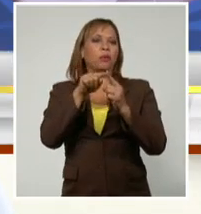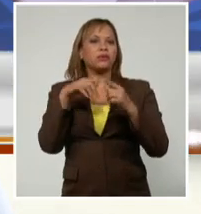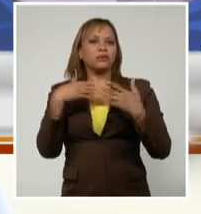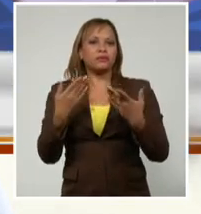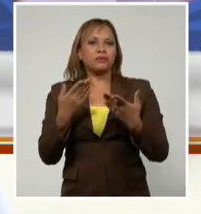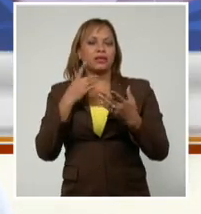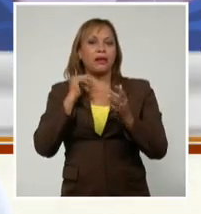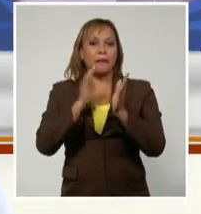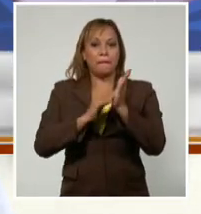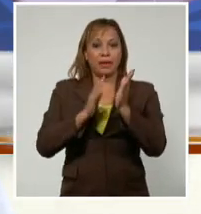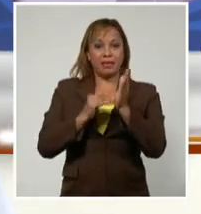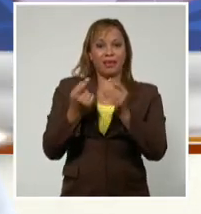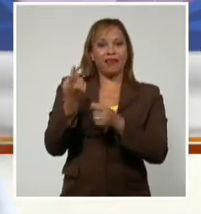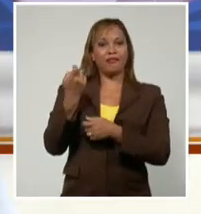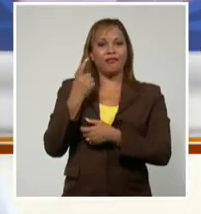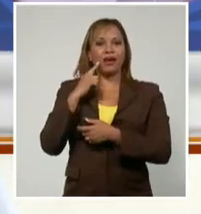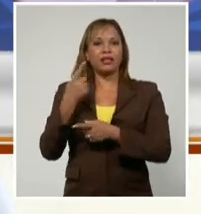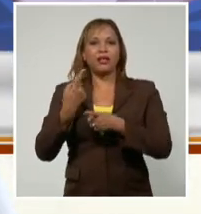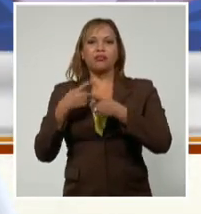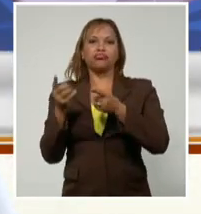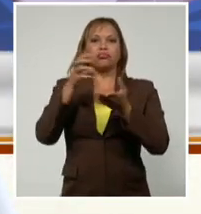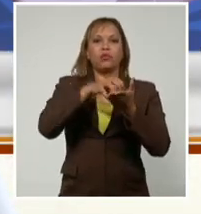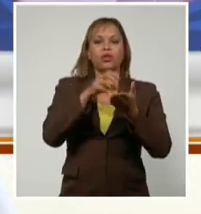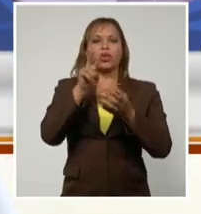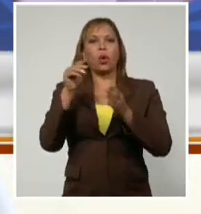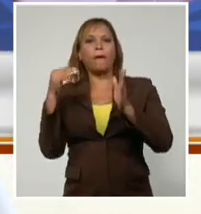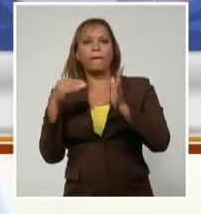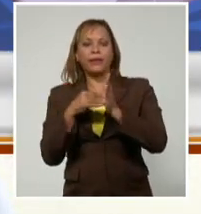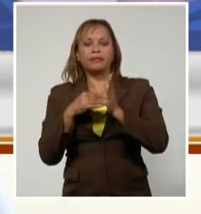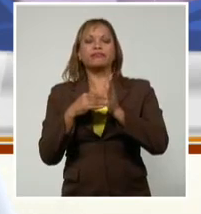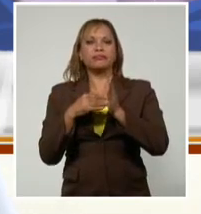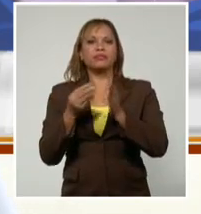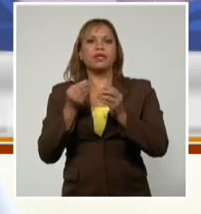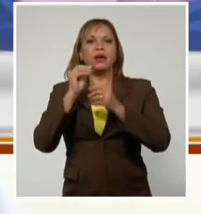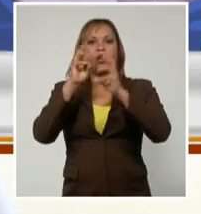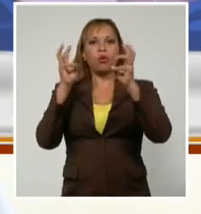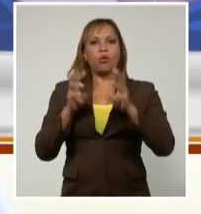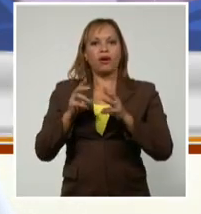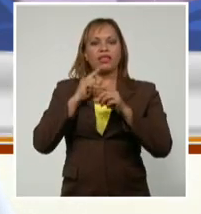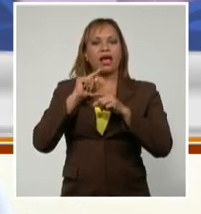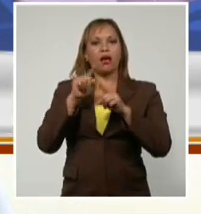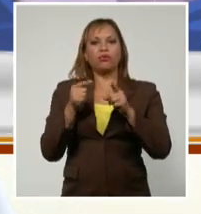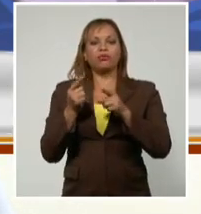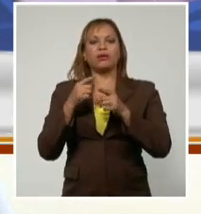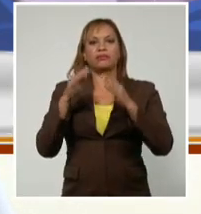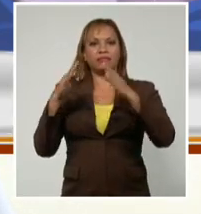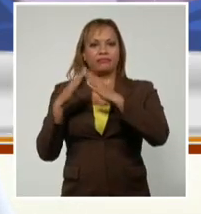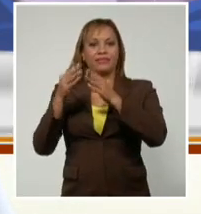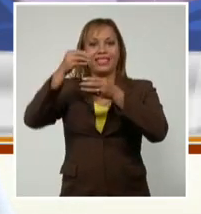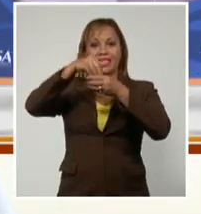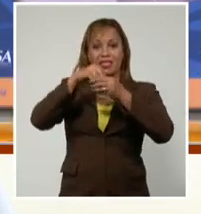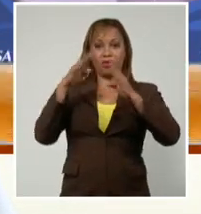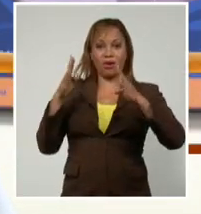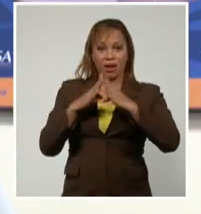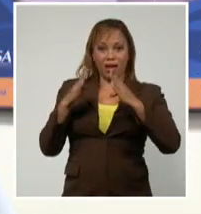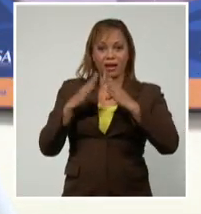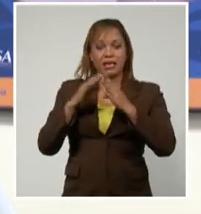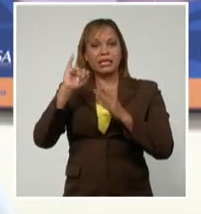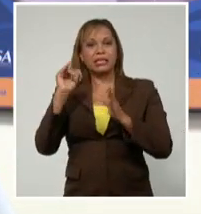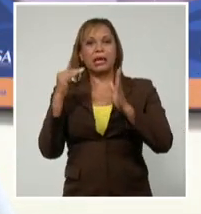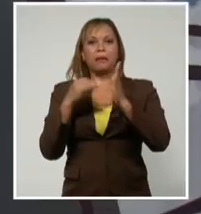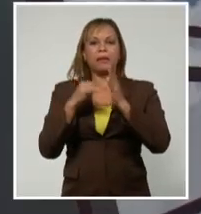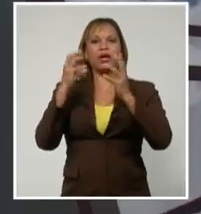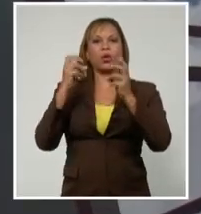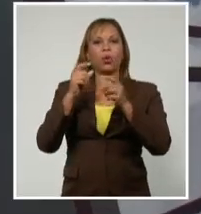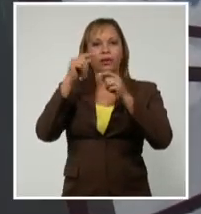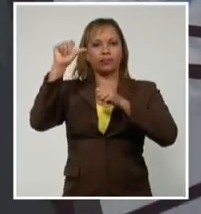los meses que nos queda instalar otras 2.000 cuentas de Nauta Hogar. O sea, cerraríamos el año aproximadamente en 6.000 nuevas cuentas de